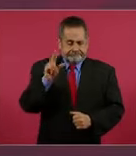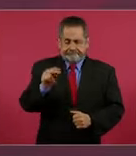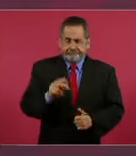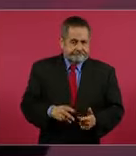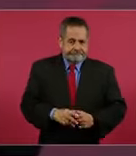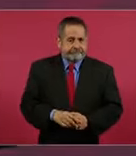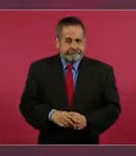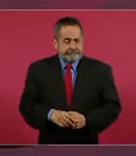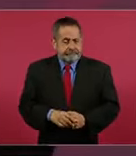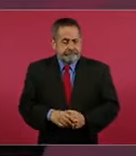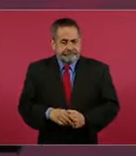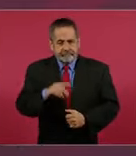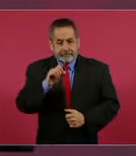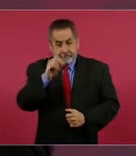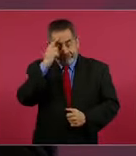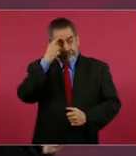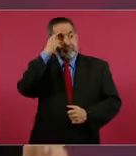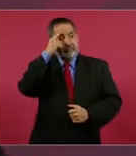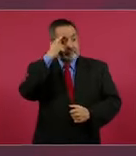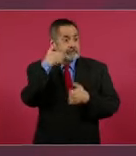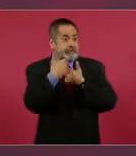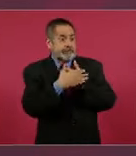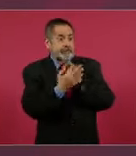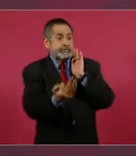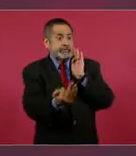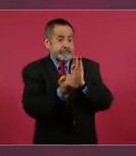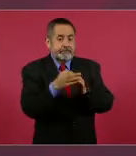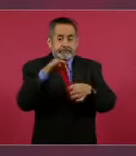también, cuando habían elecciones,